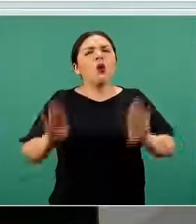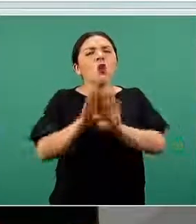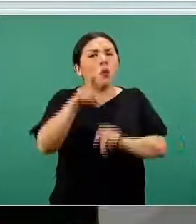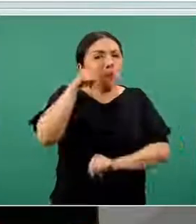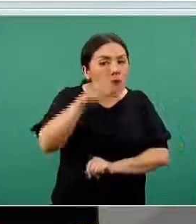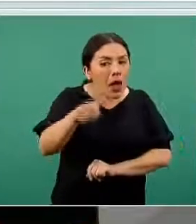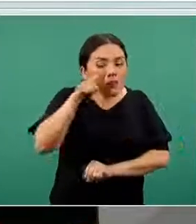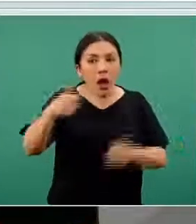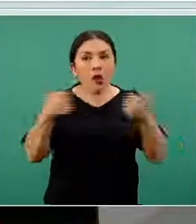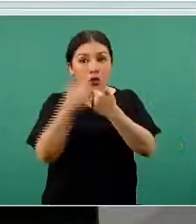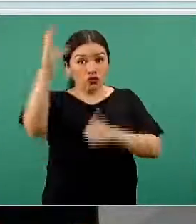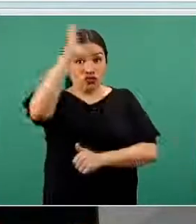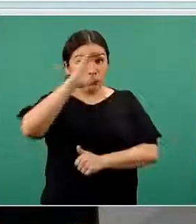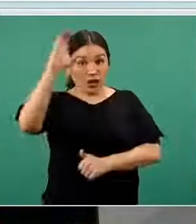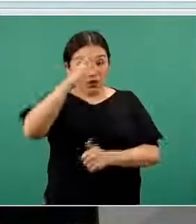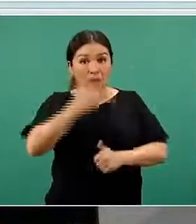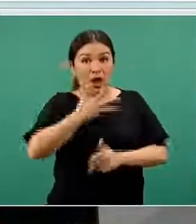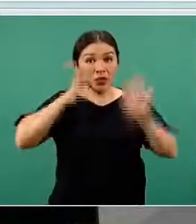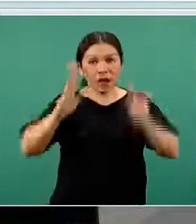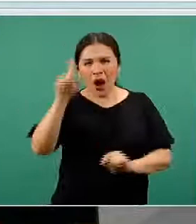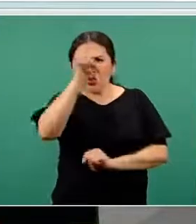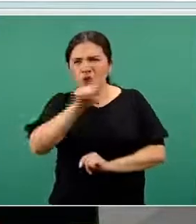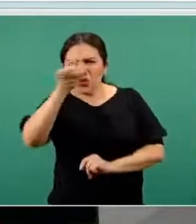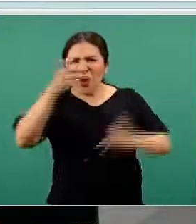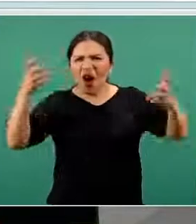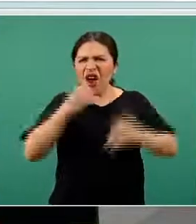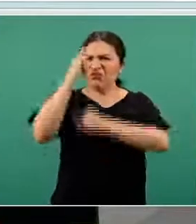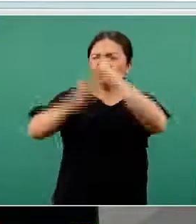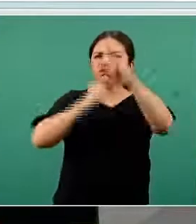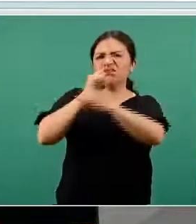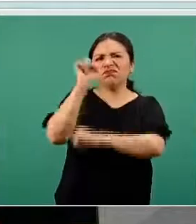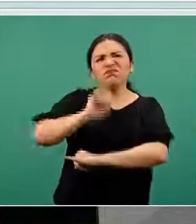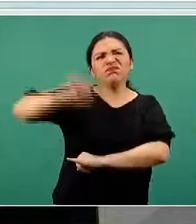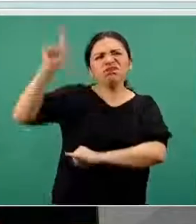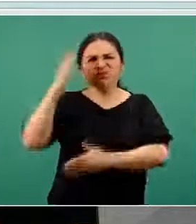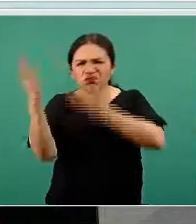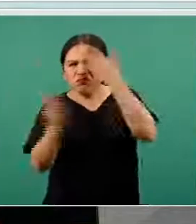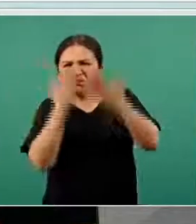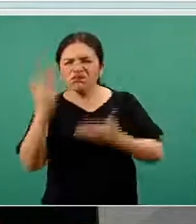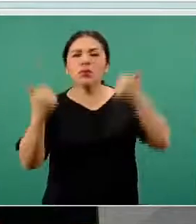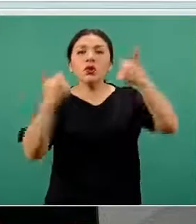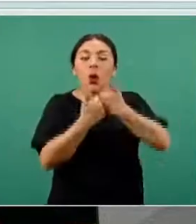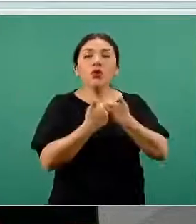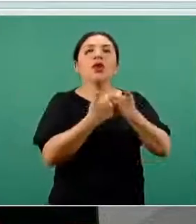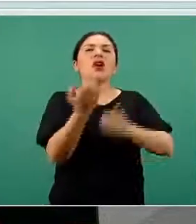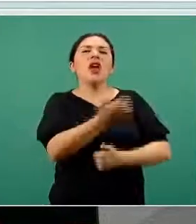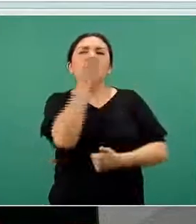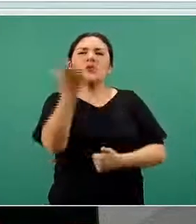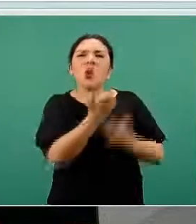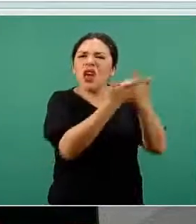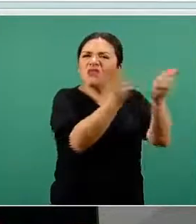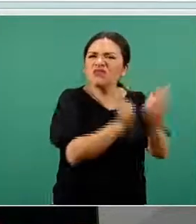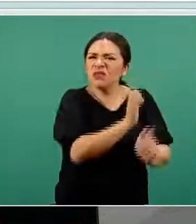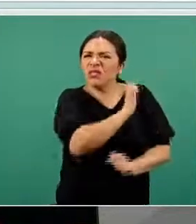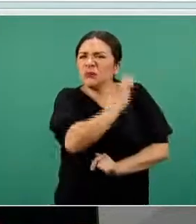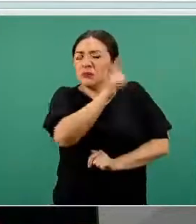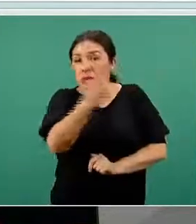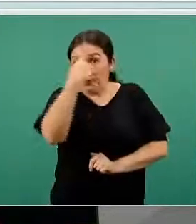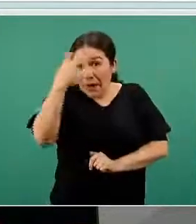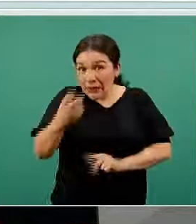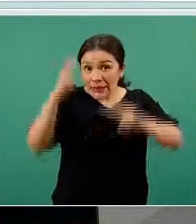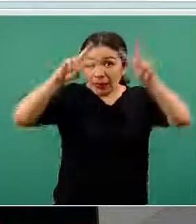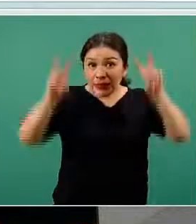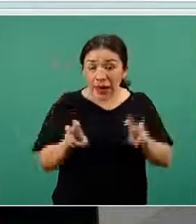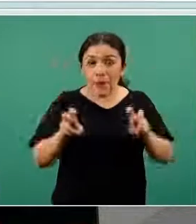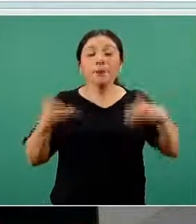evidencia científica, las recomendaciones que hacen los organismos internacionales y los órganos colegiados especializados en la